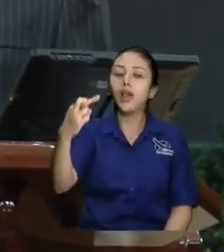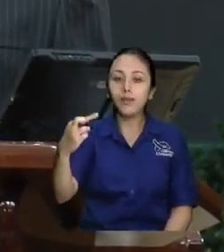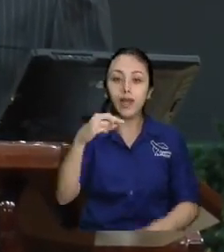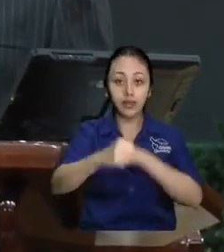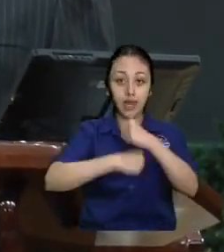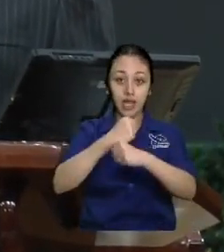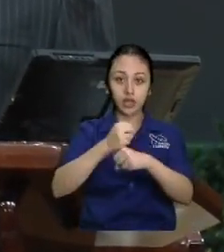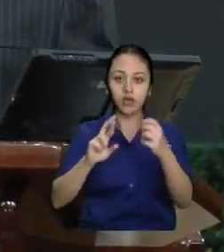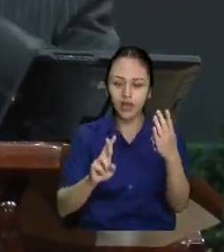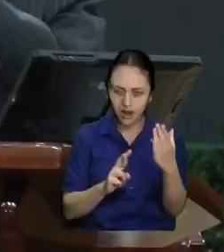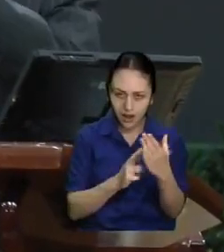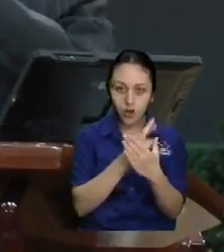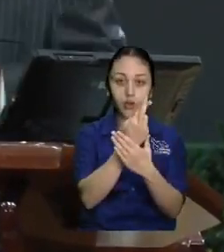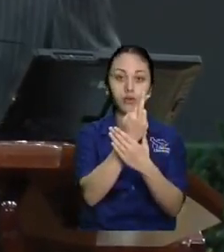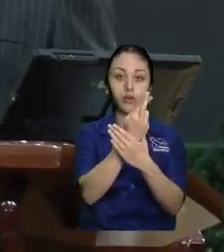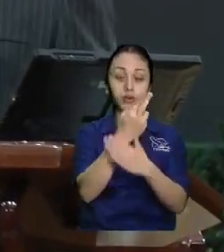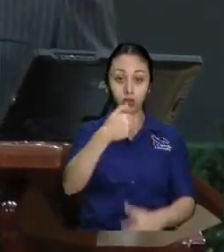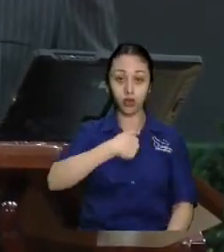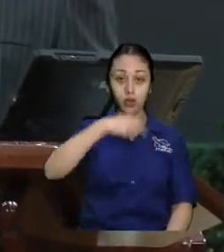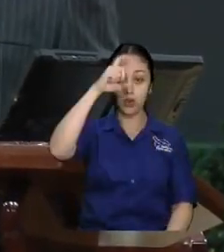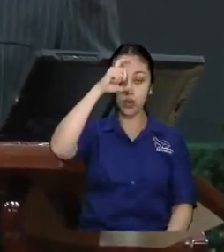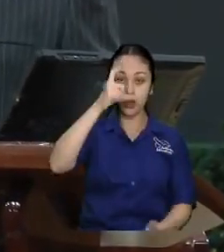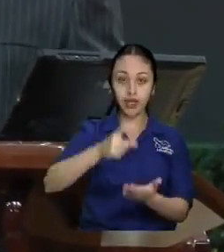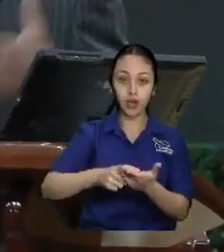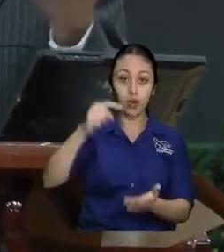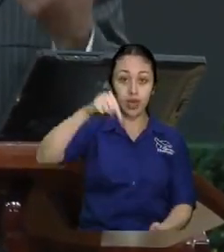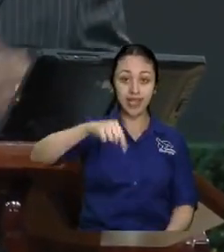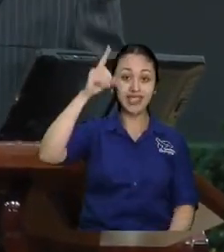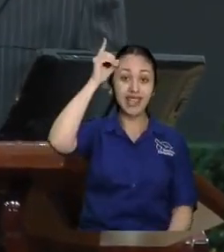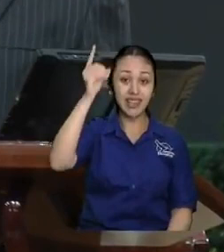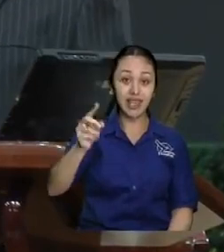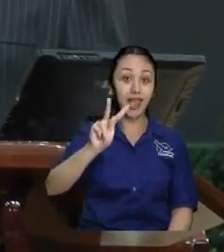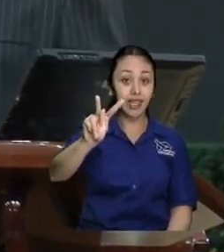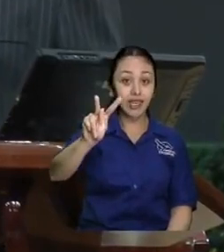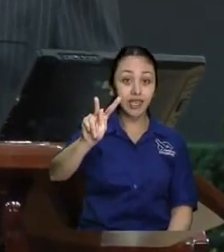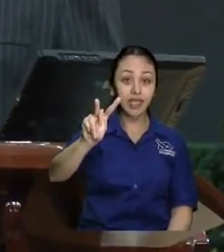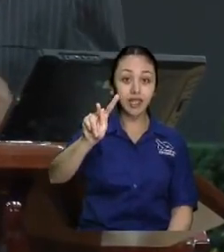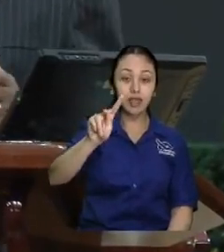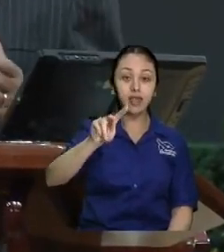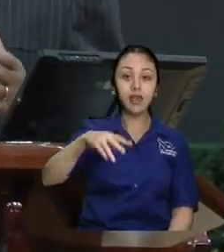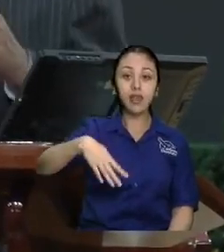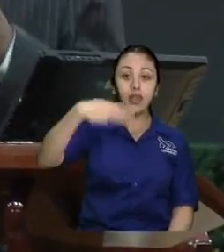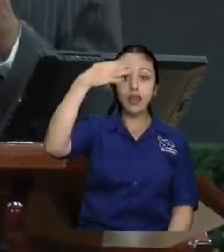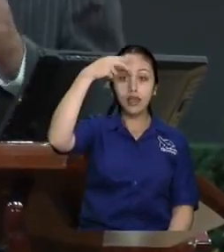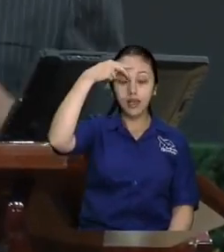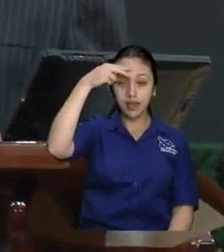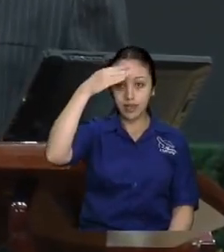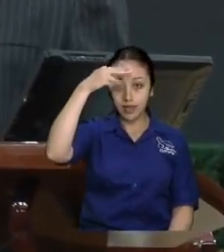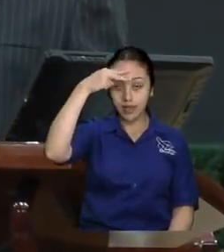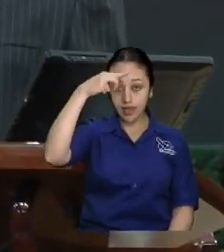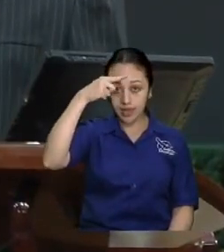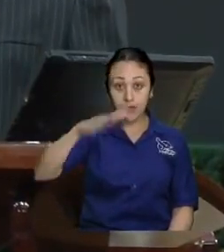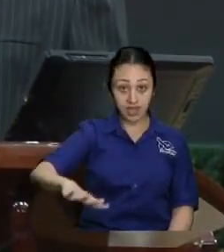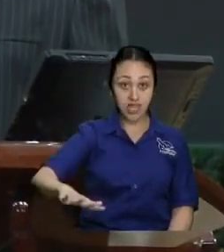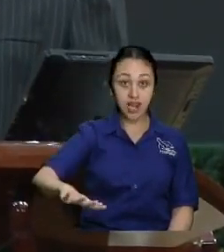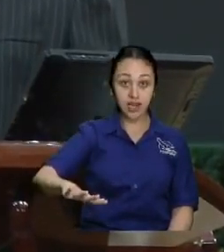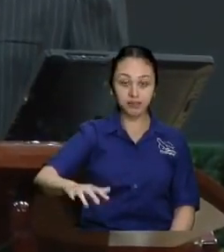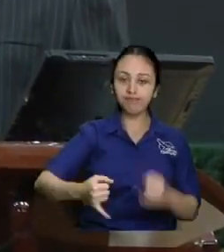yo creo que este día, que es, y mañana, que es el último de este año, de ese ciclo